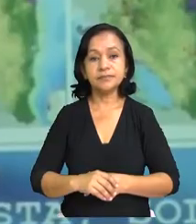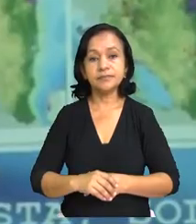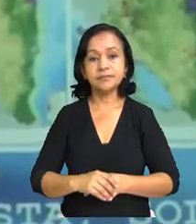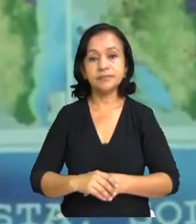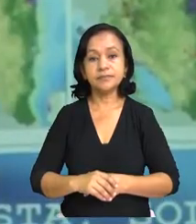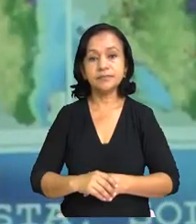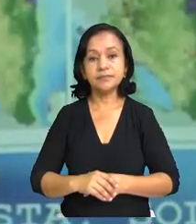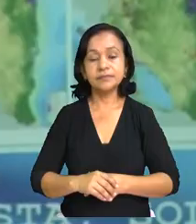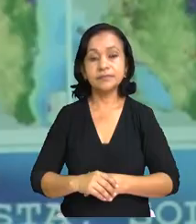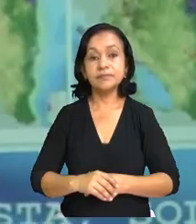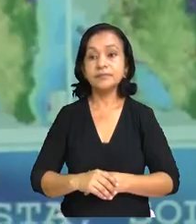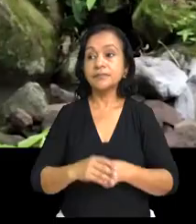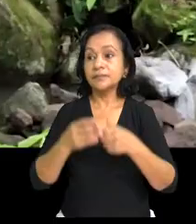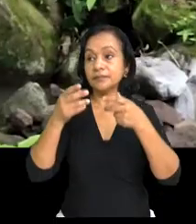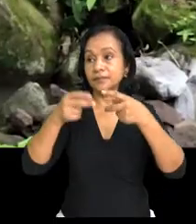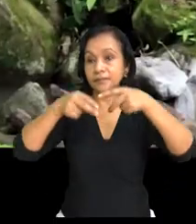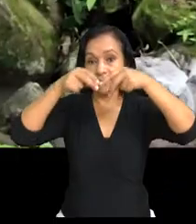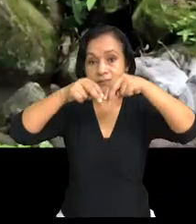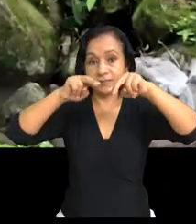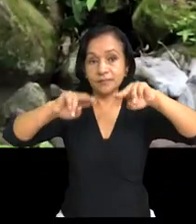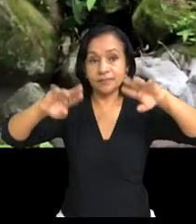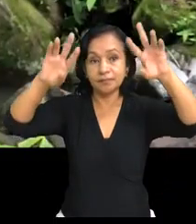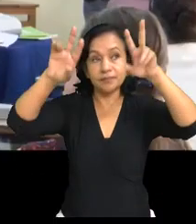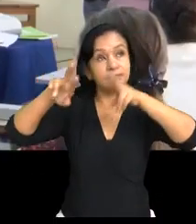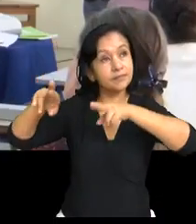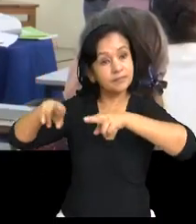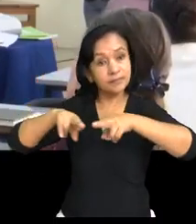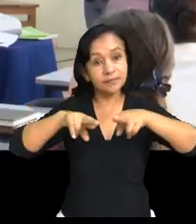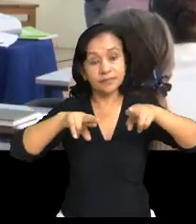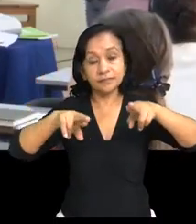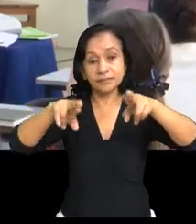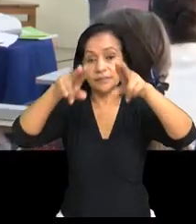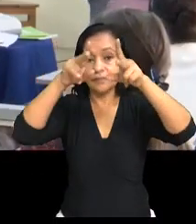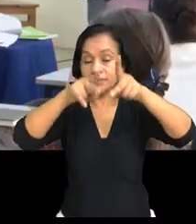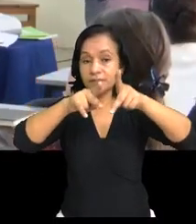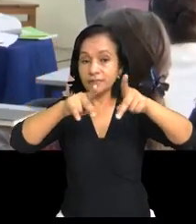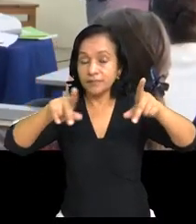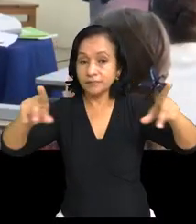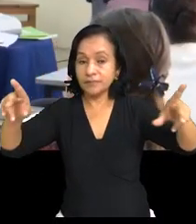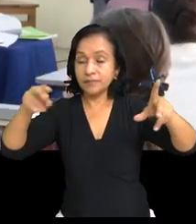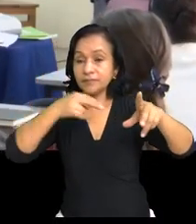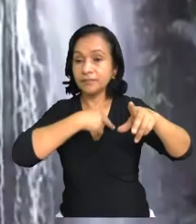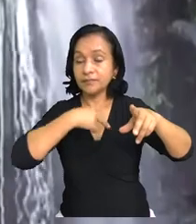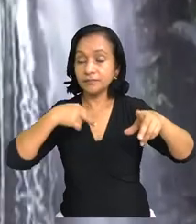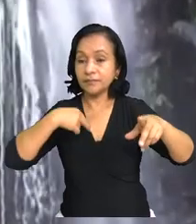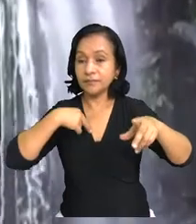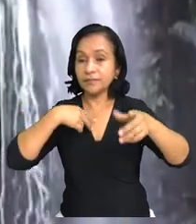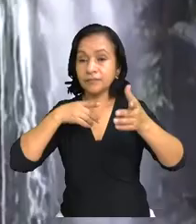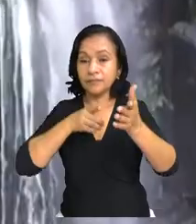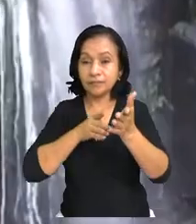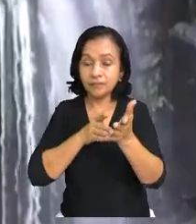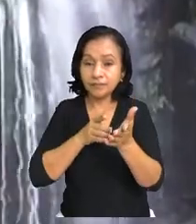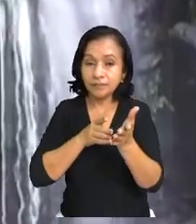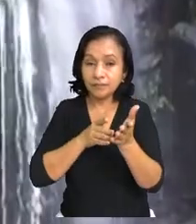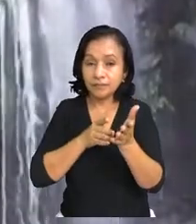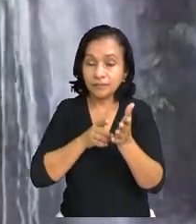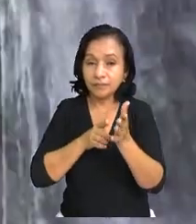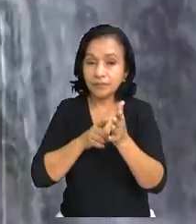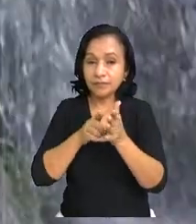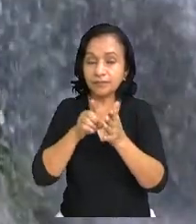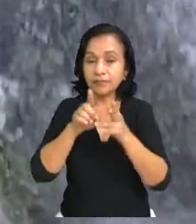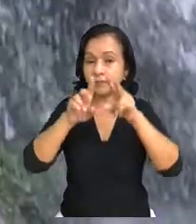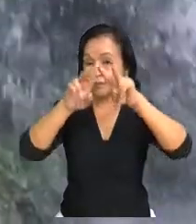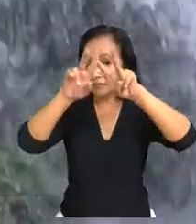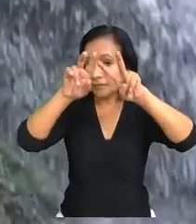El Plan Nacional de Recursos Hídricos es el instrumento de planificación que permitirá tener un diagnóstico sobre la calidad y cantidad